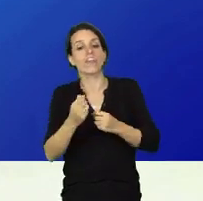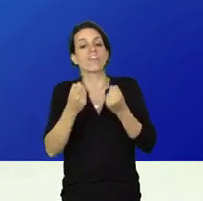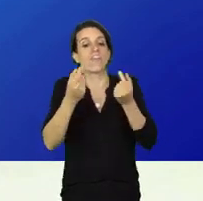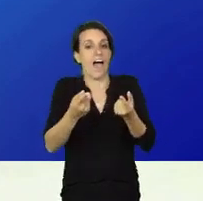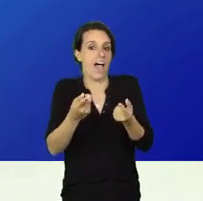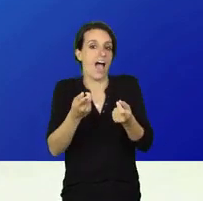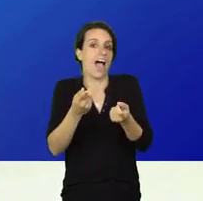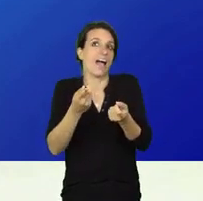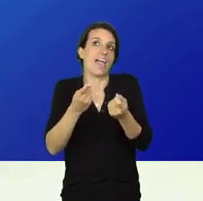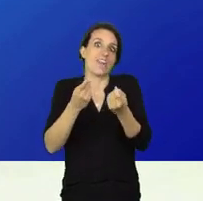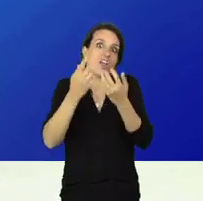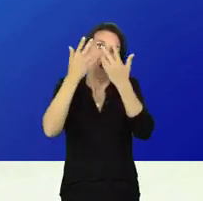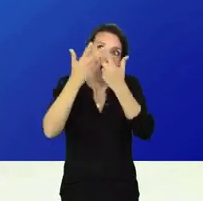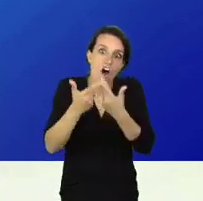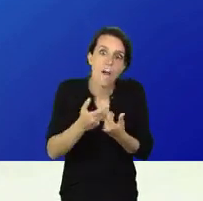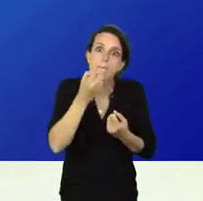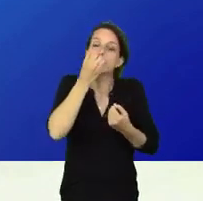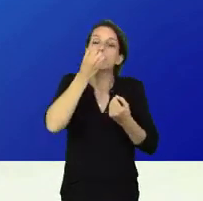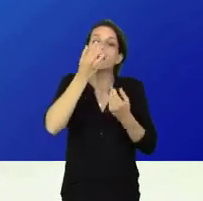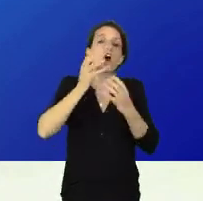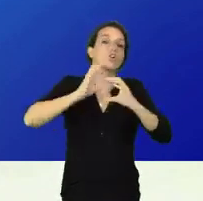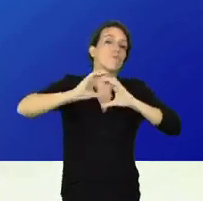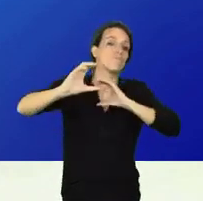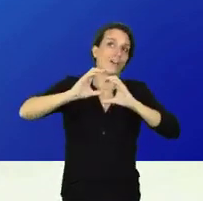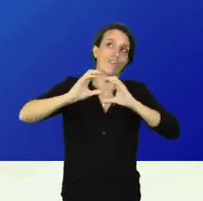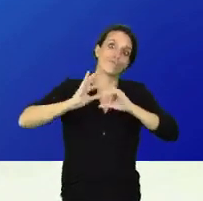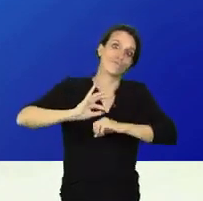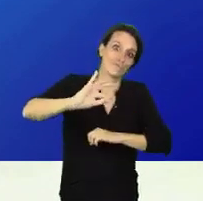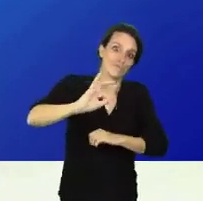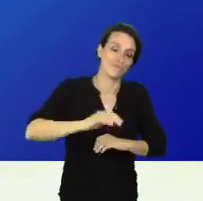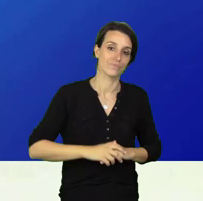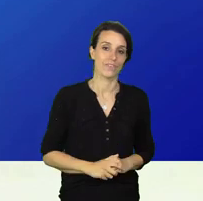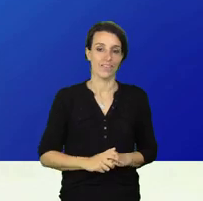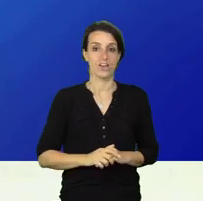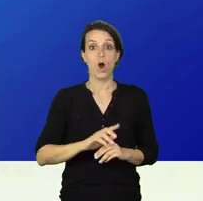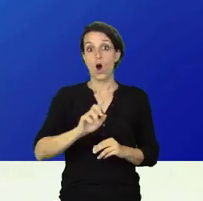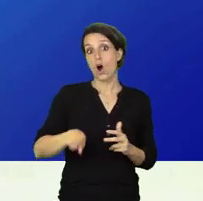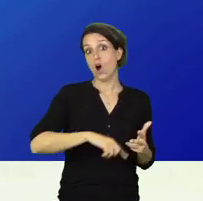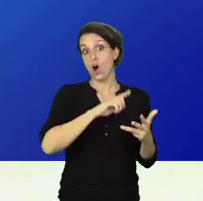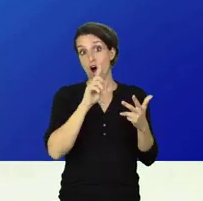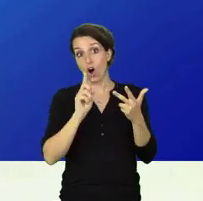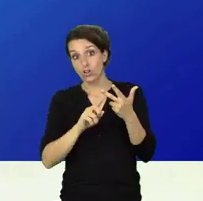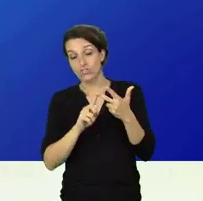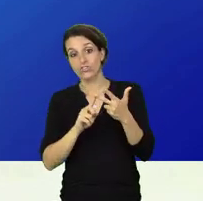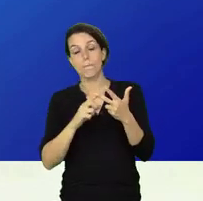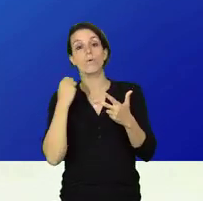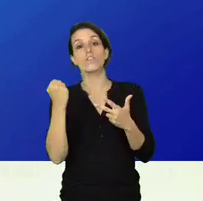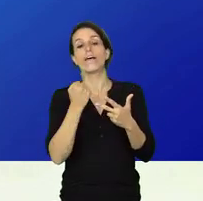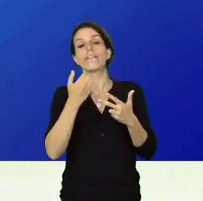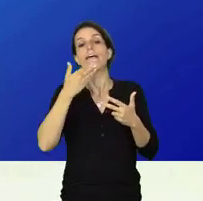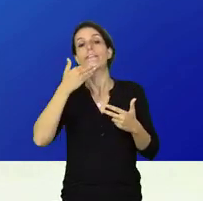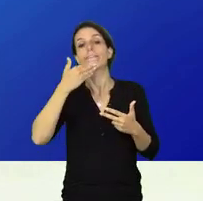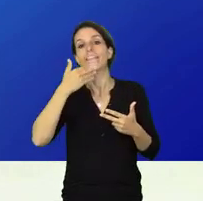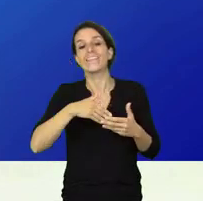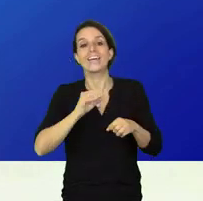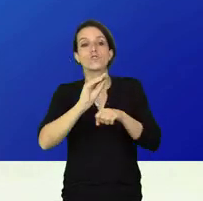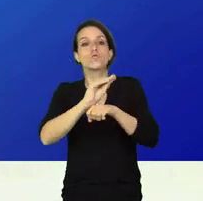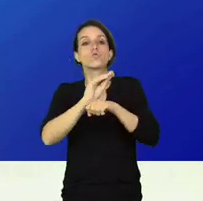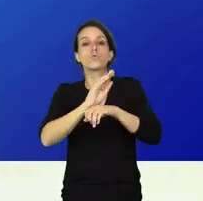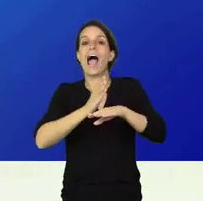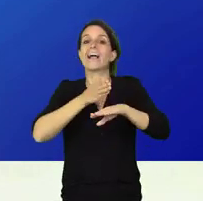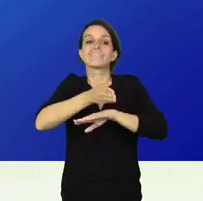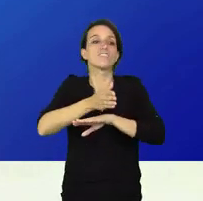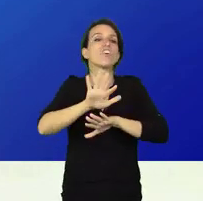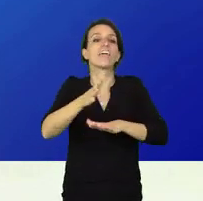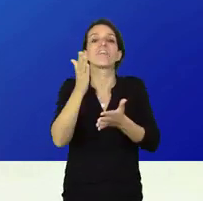también aporta en la construcción comunicacional. Otro punto importante es entender que el acceso a la